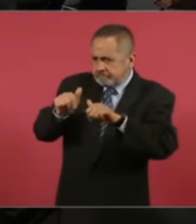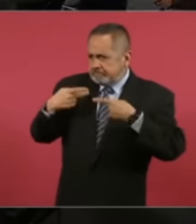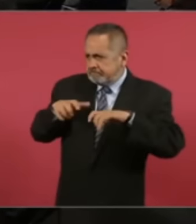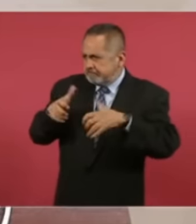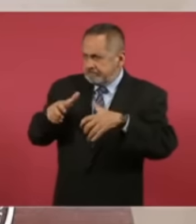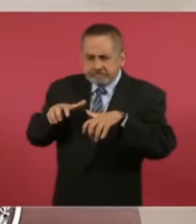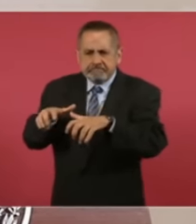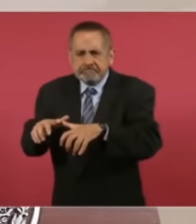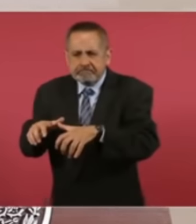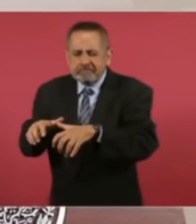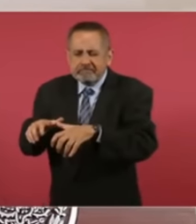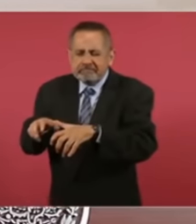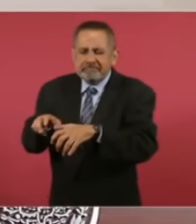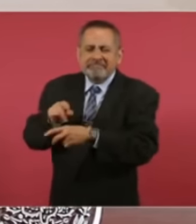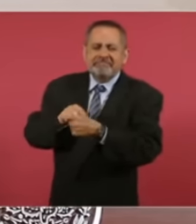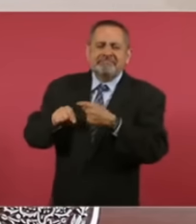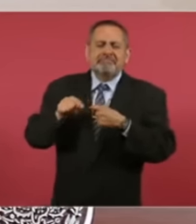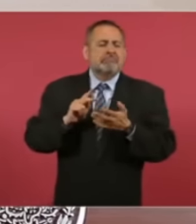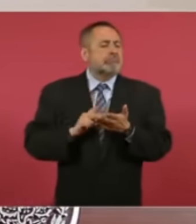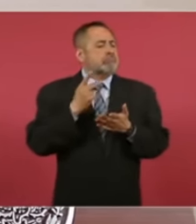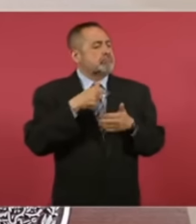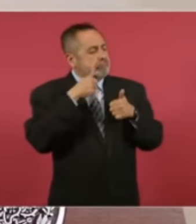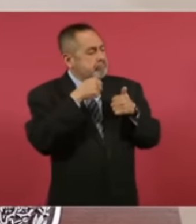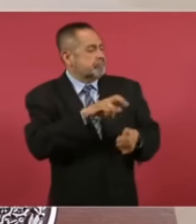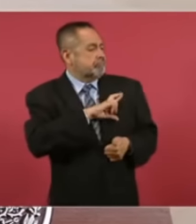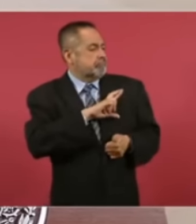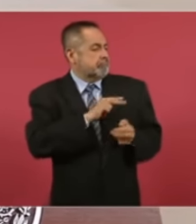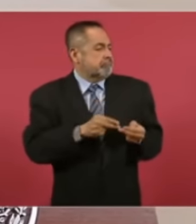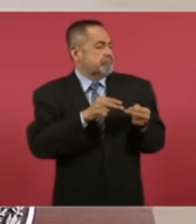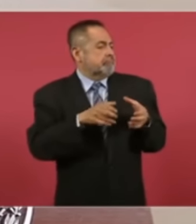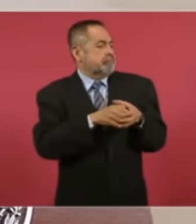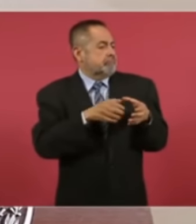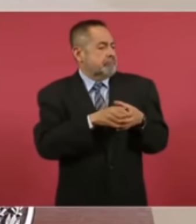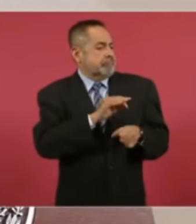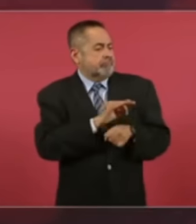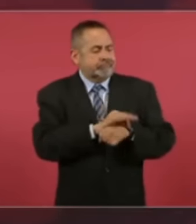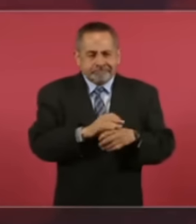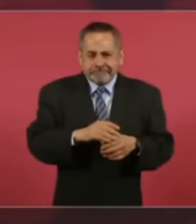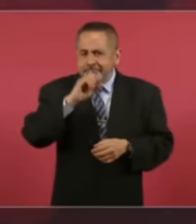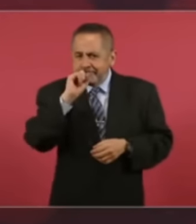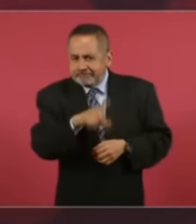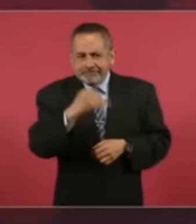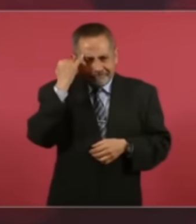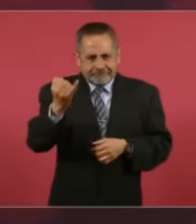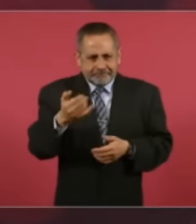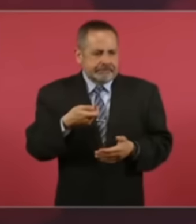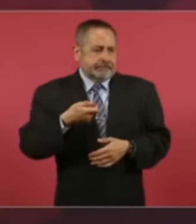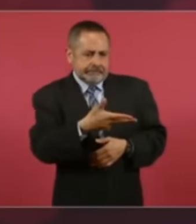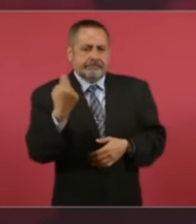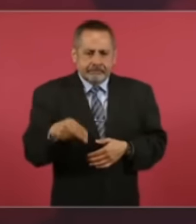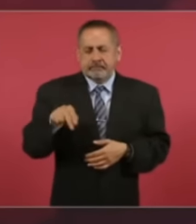y se regresa a la misma política, ahora llamada